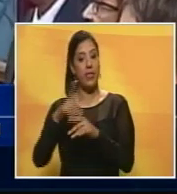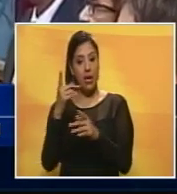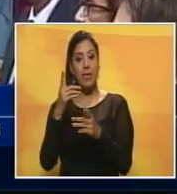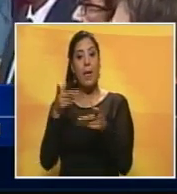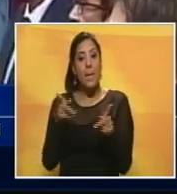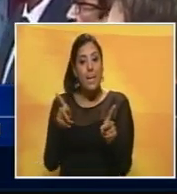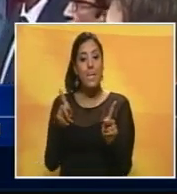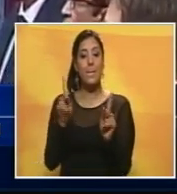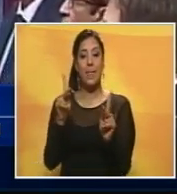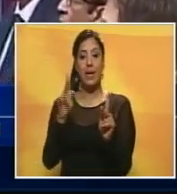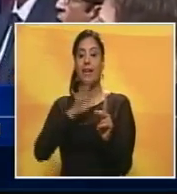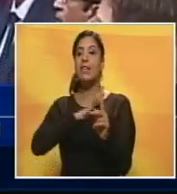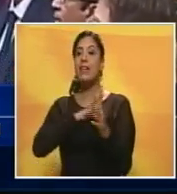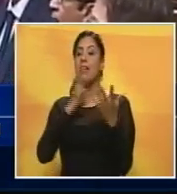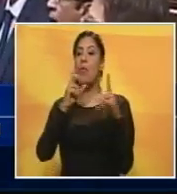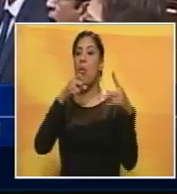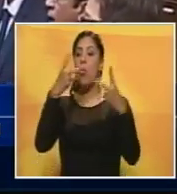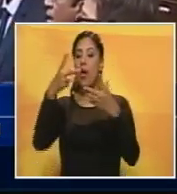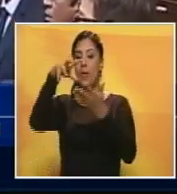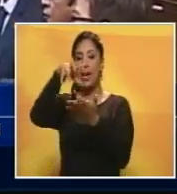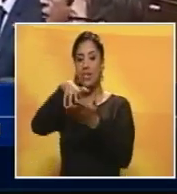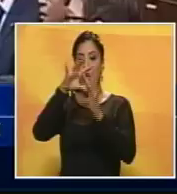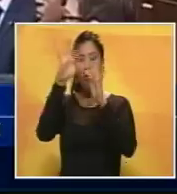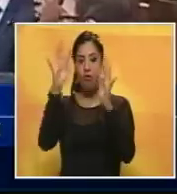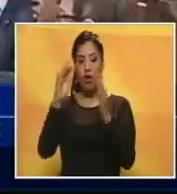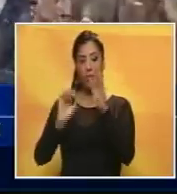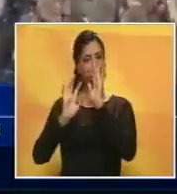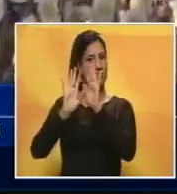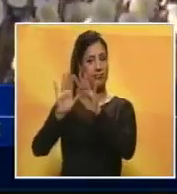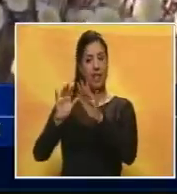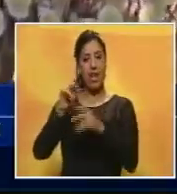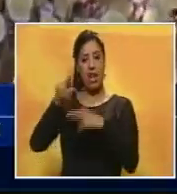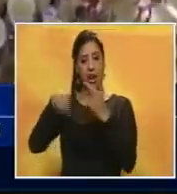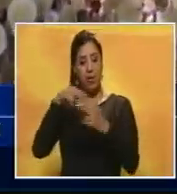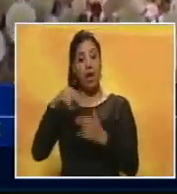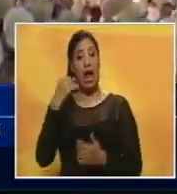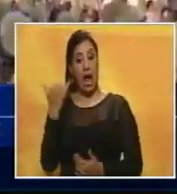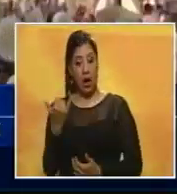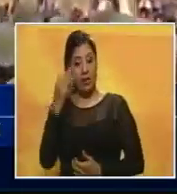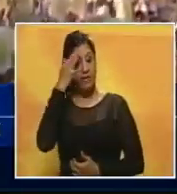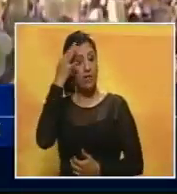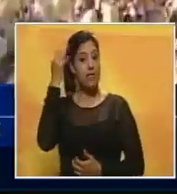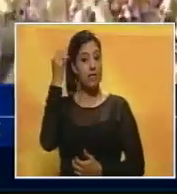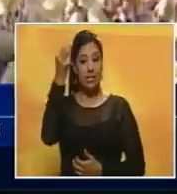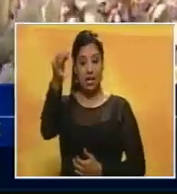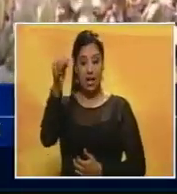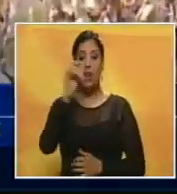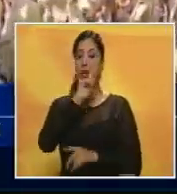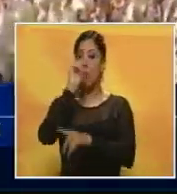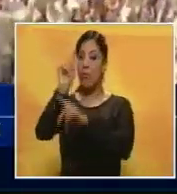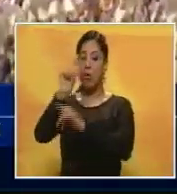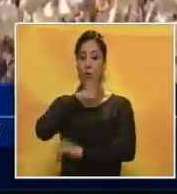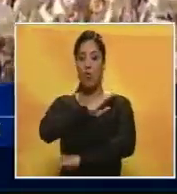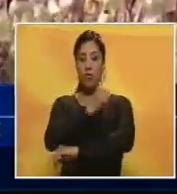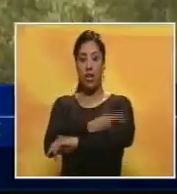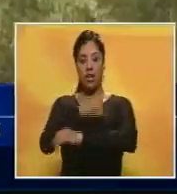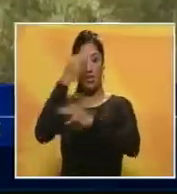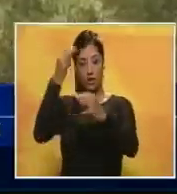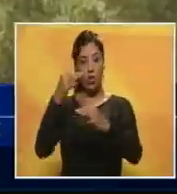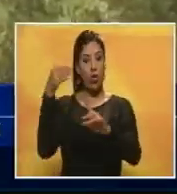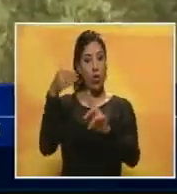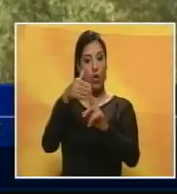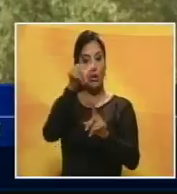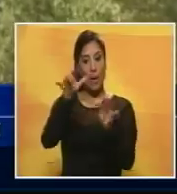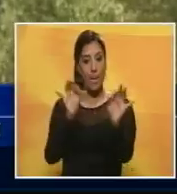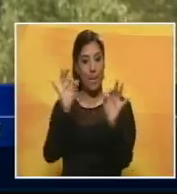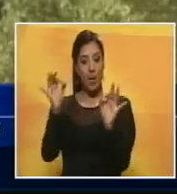que permitiría poner en marcha un nuevo Estado en forma de república. De igual forma, la Fiscalía de la región ordenó a las fuerzas de seguridad actuar contra